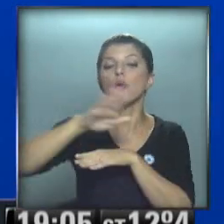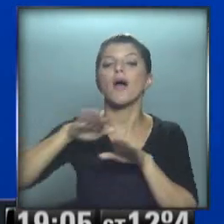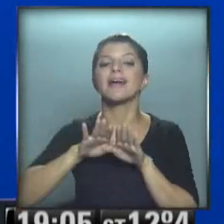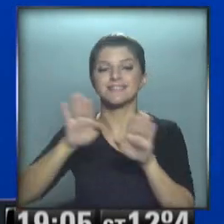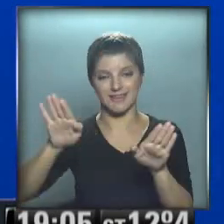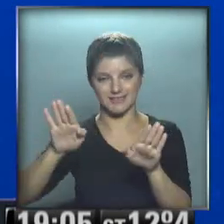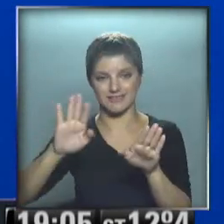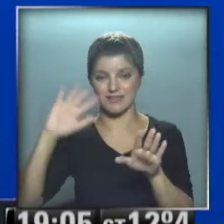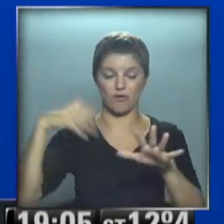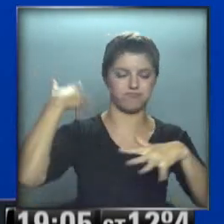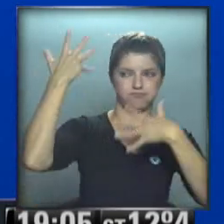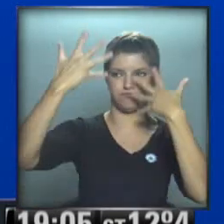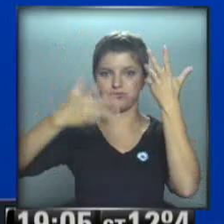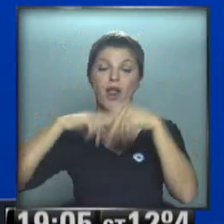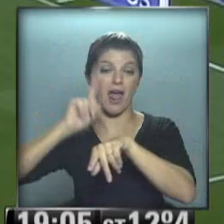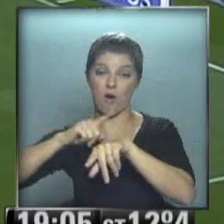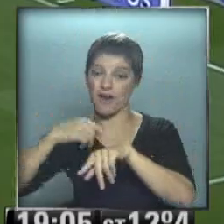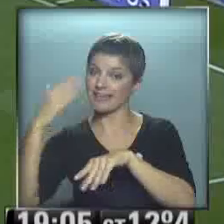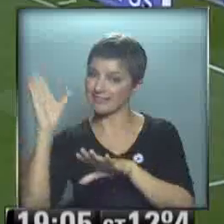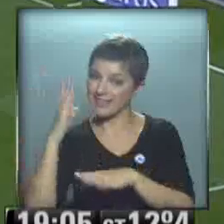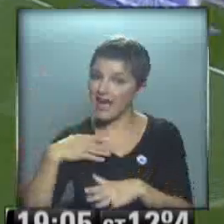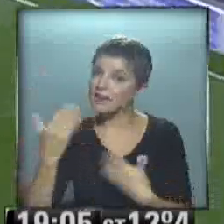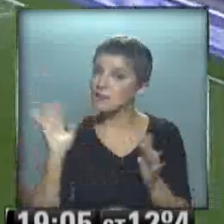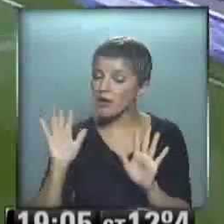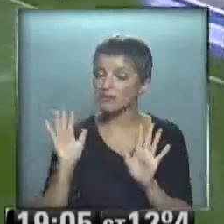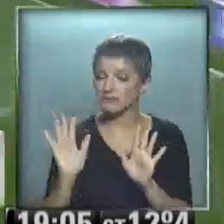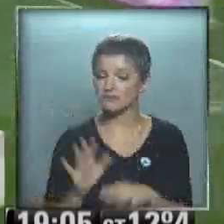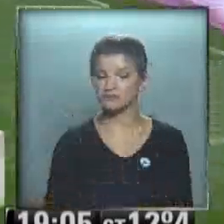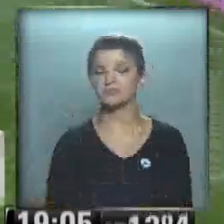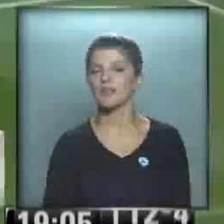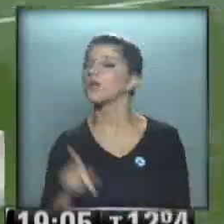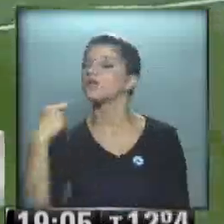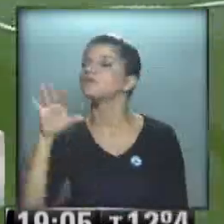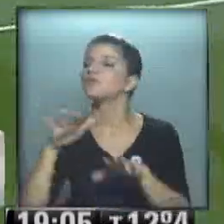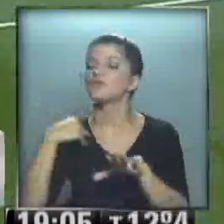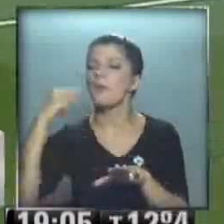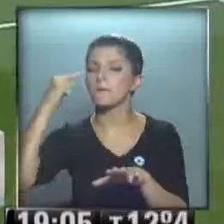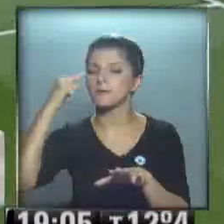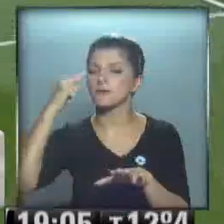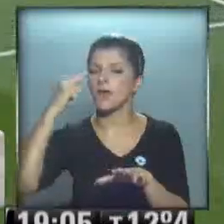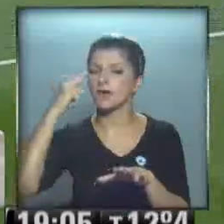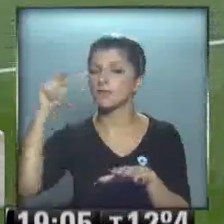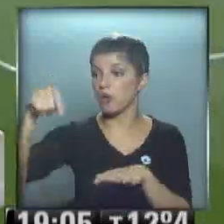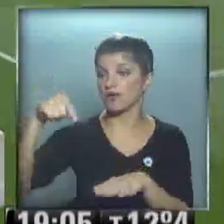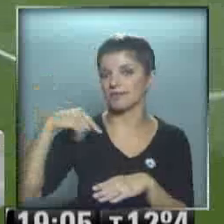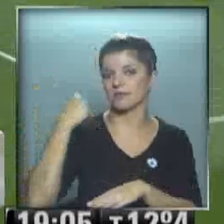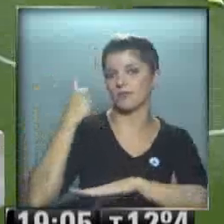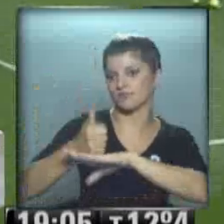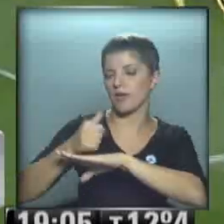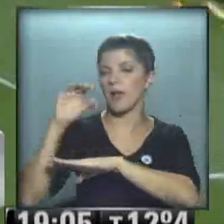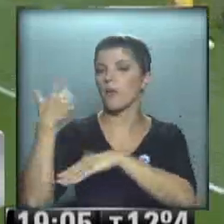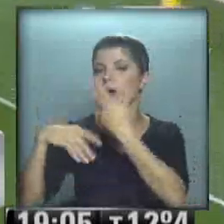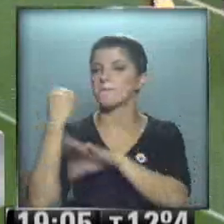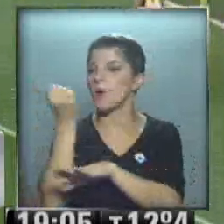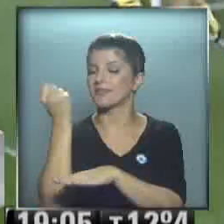una verdadera revolución a pesar de la hora. Fue bajón futbolístico. ¿Cómo analizás vos, que sos el símbolo del Barcelona? ¿Qué le